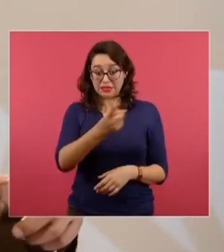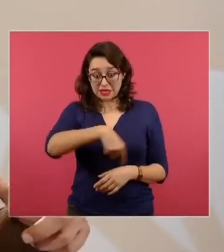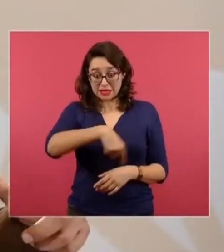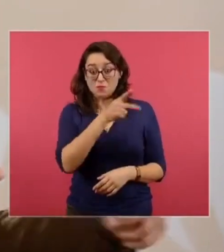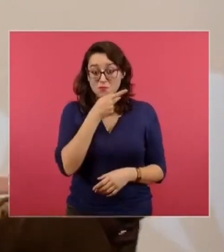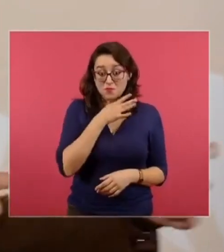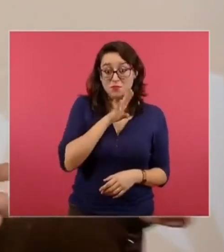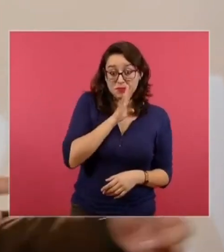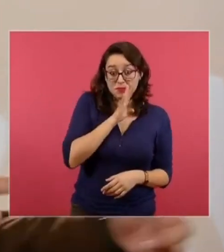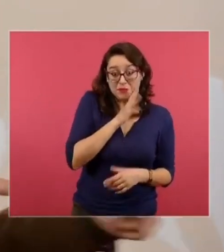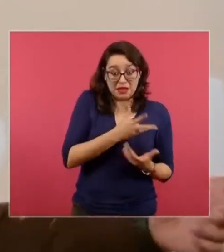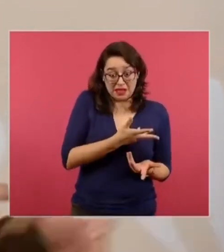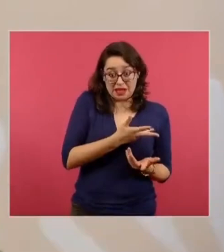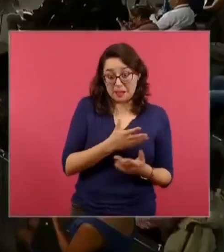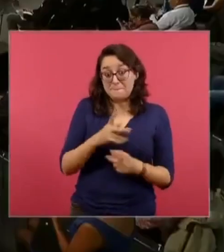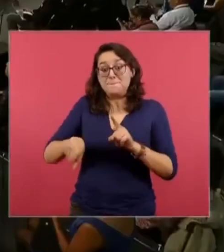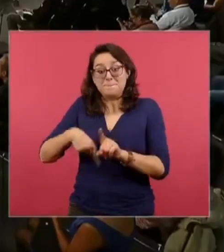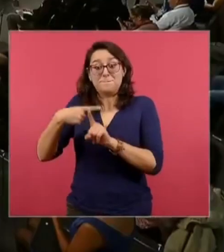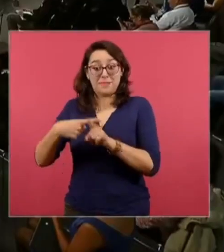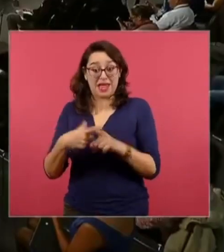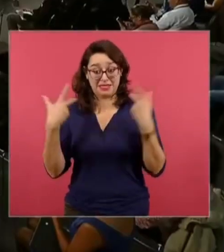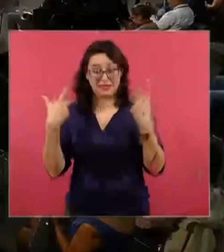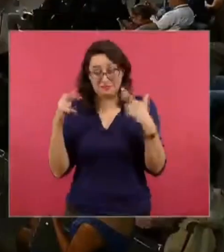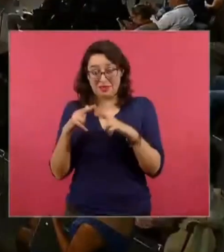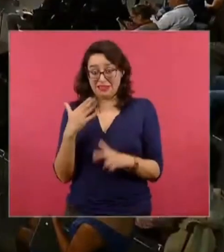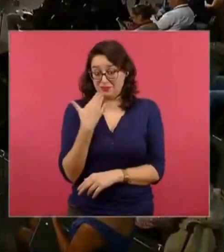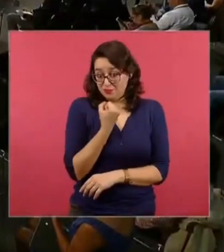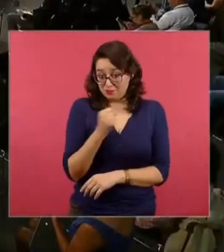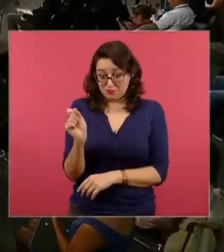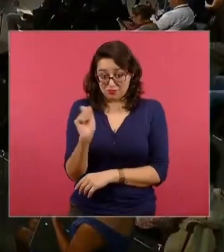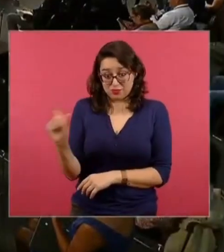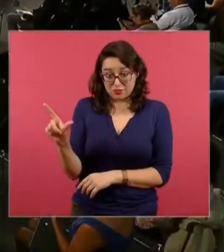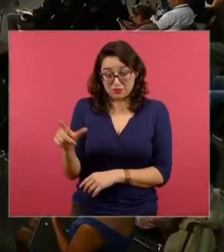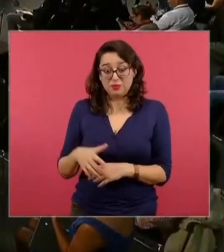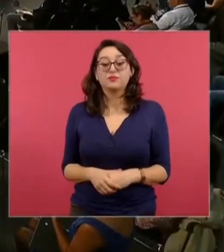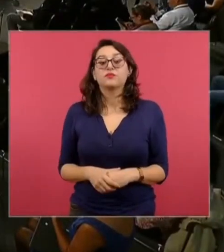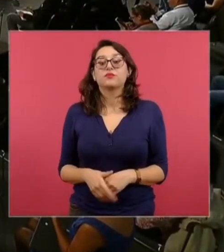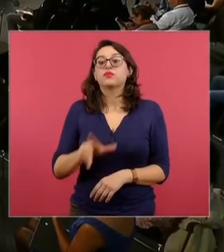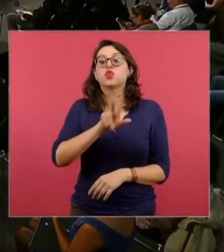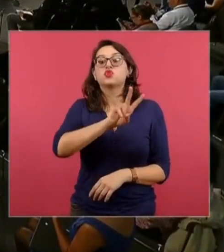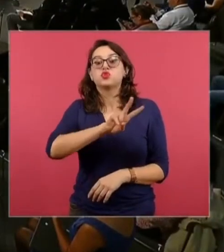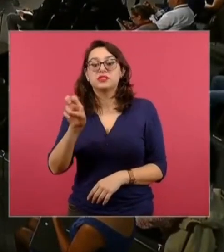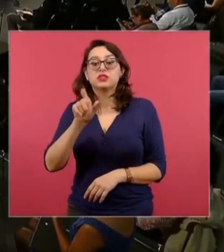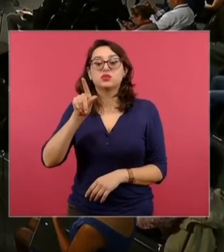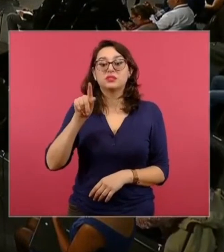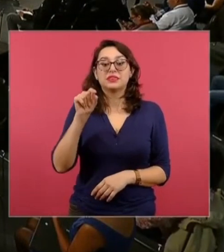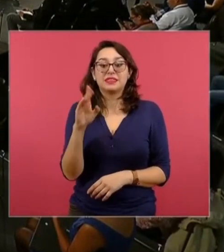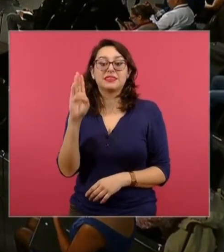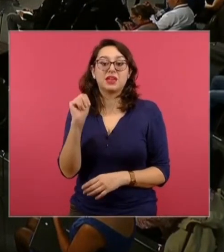tutores y las mesas conformadas con los especialistas que acabo de mencionar, fueron más de